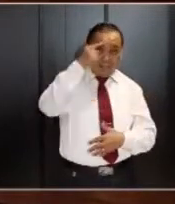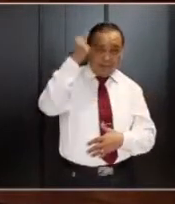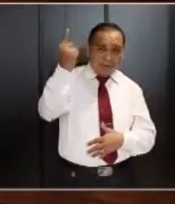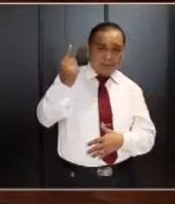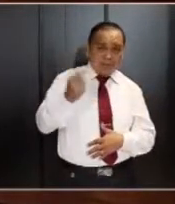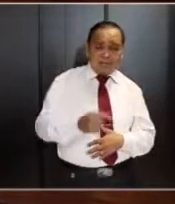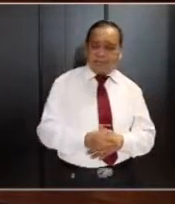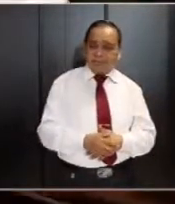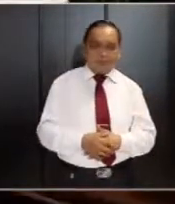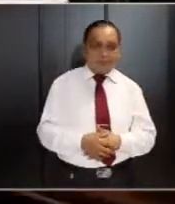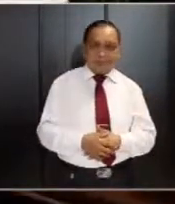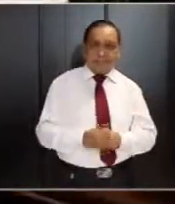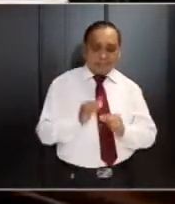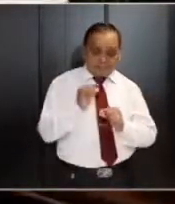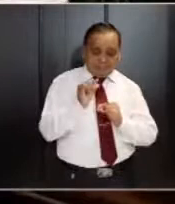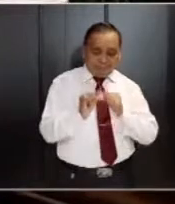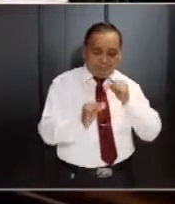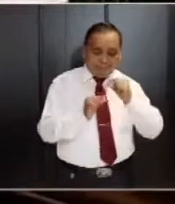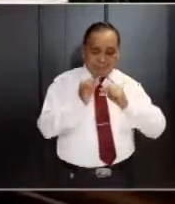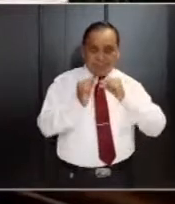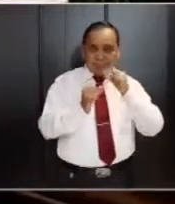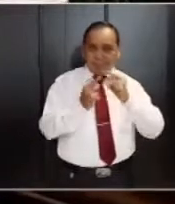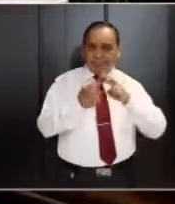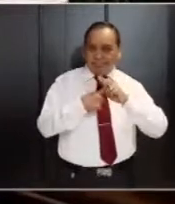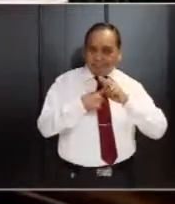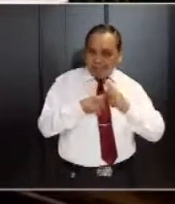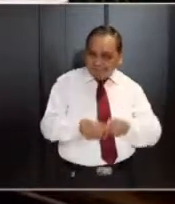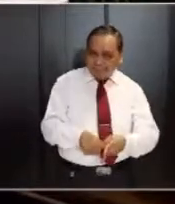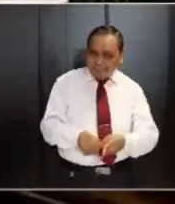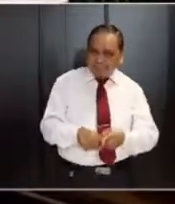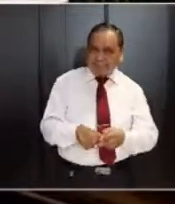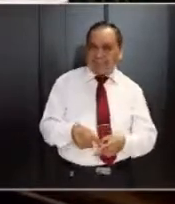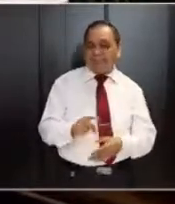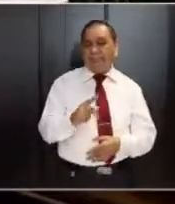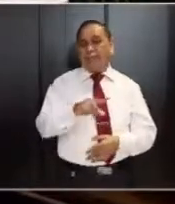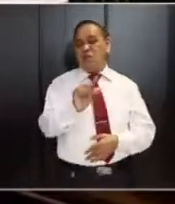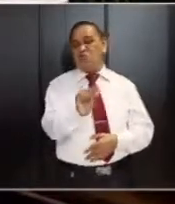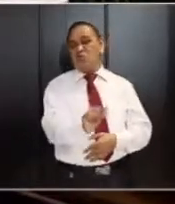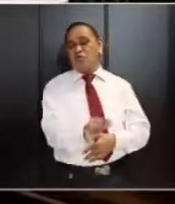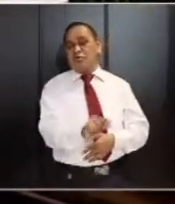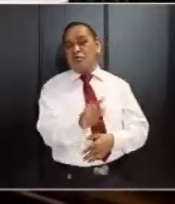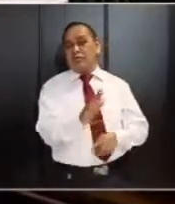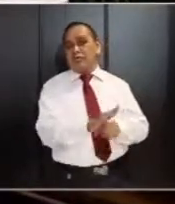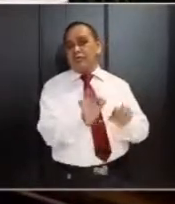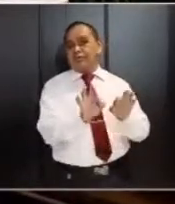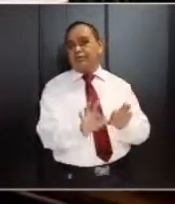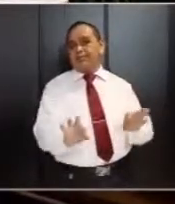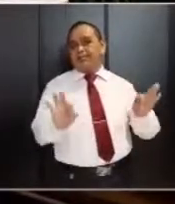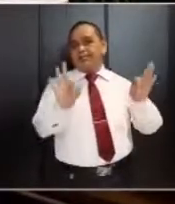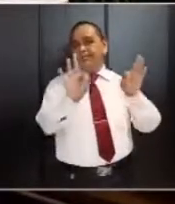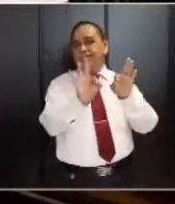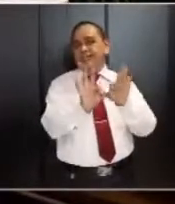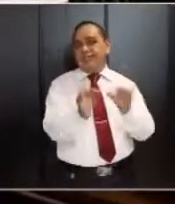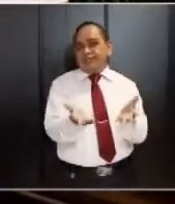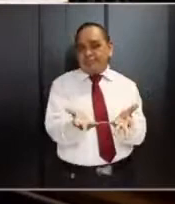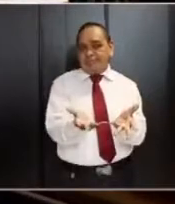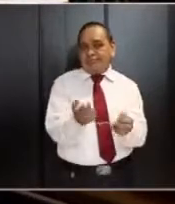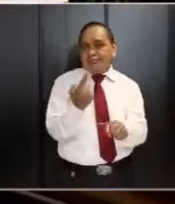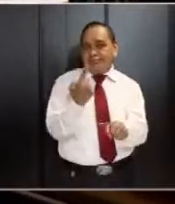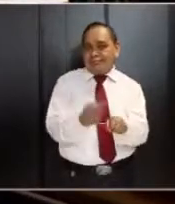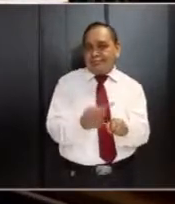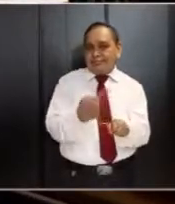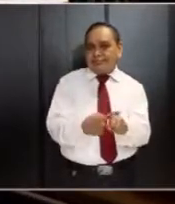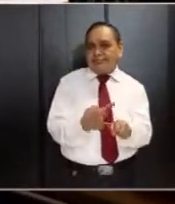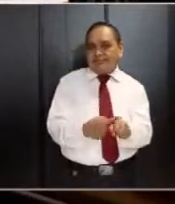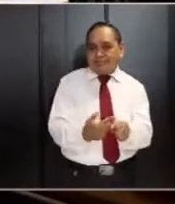estamos empezando por las cosas que son, parecieran insignificantes, pero son muy importantes cuando uno está enfermo.